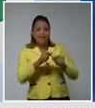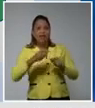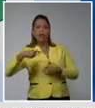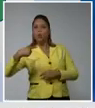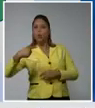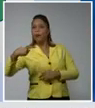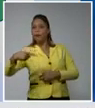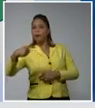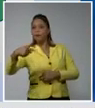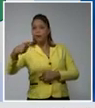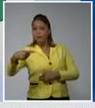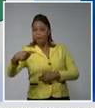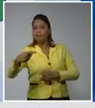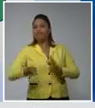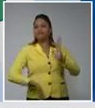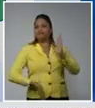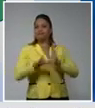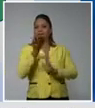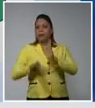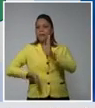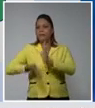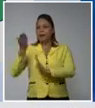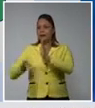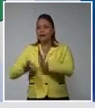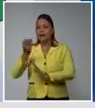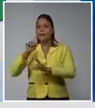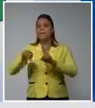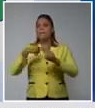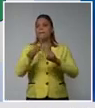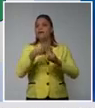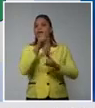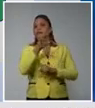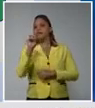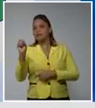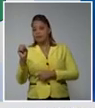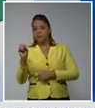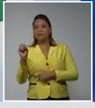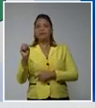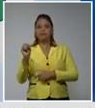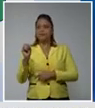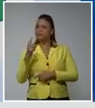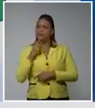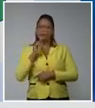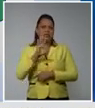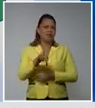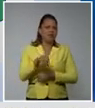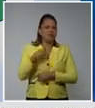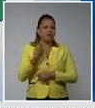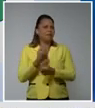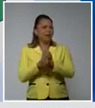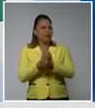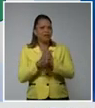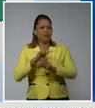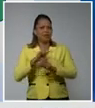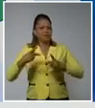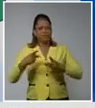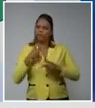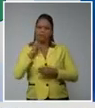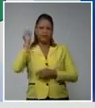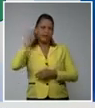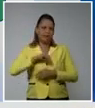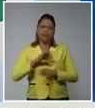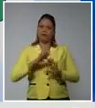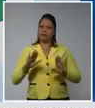días elevadas con más de 100, y creo que no tengo que decir el riesgo que entraña